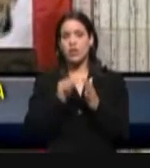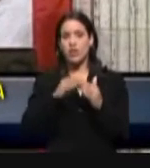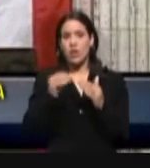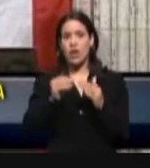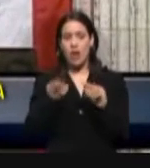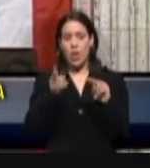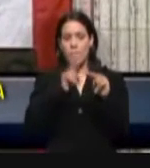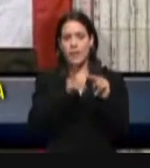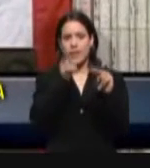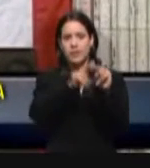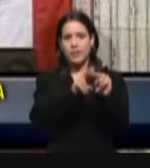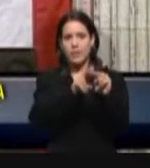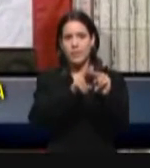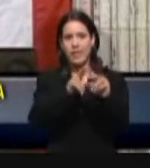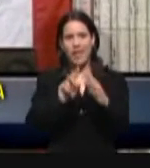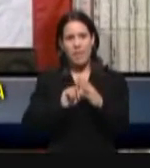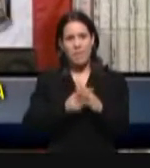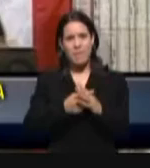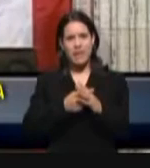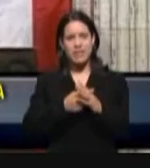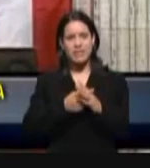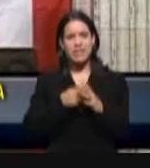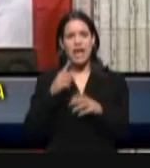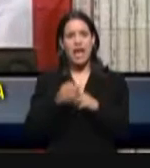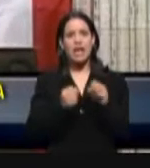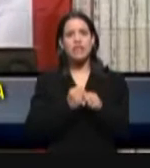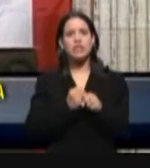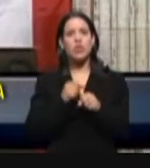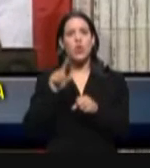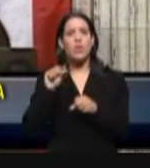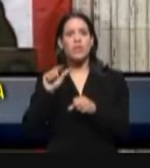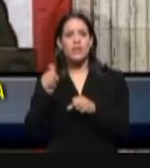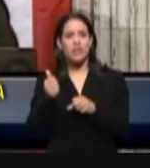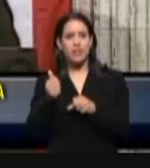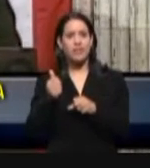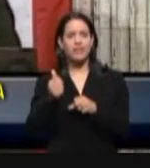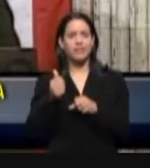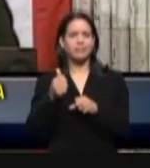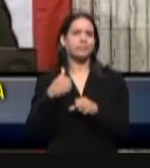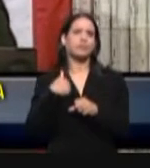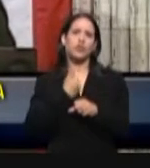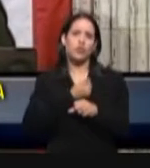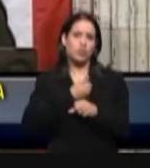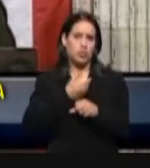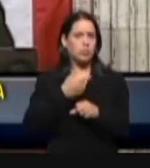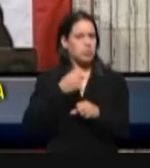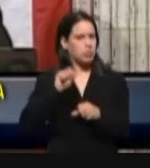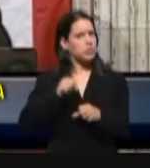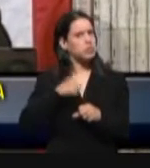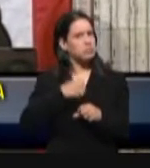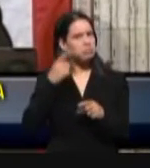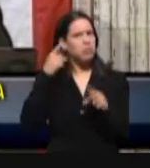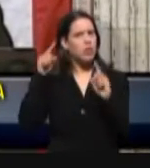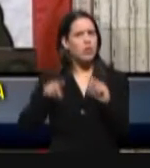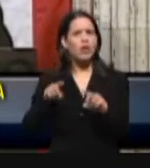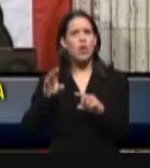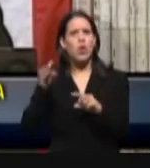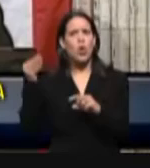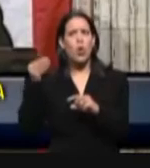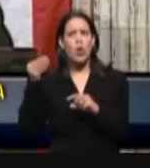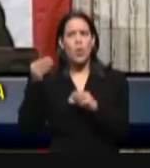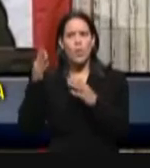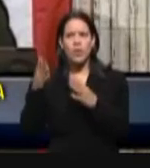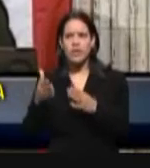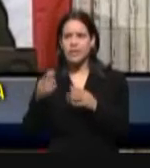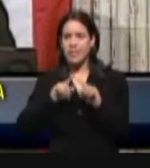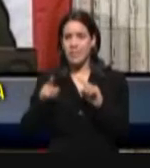año, comenzando este año fiscal 2010. Por supuesto que vamos a cumplir con los bonistas, pero no te vamos a subir